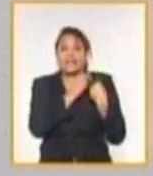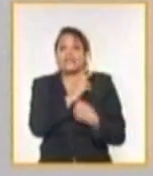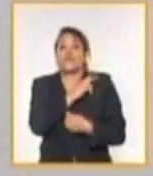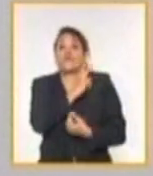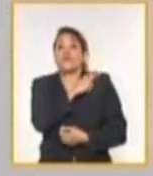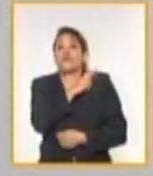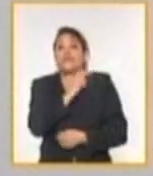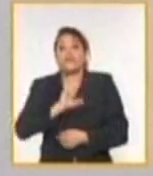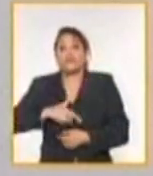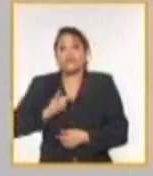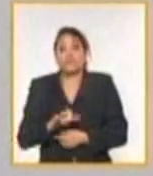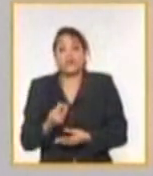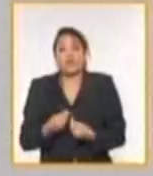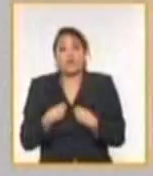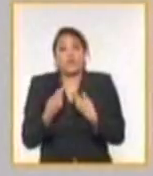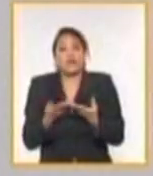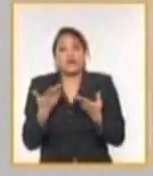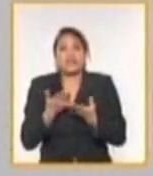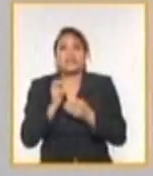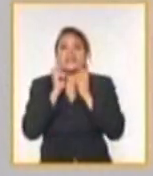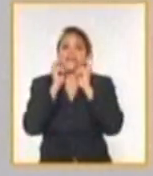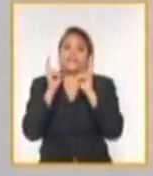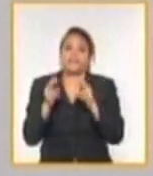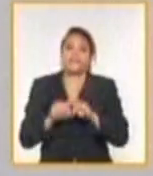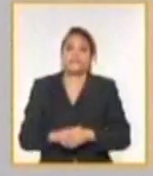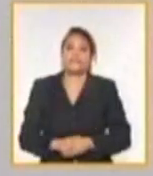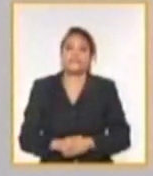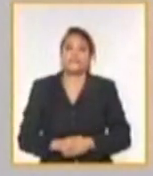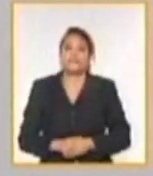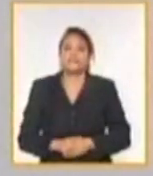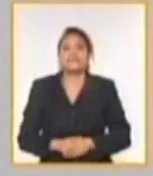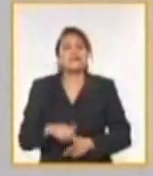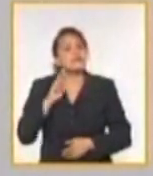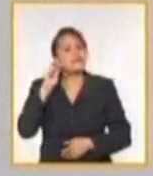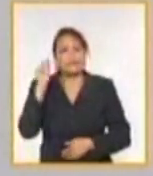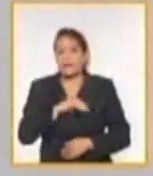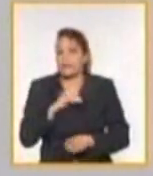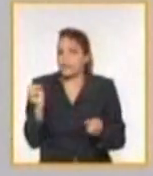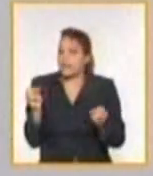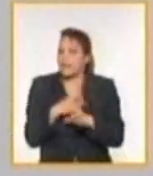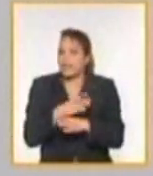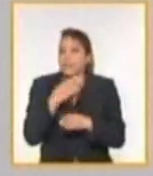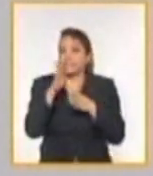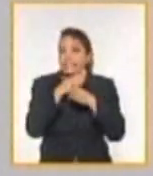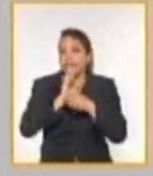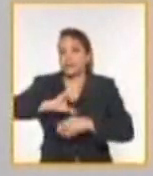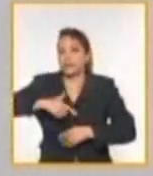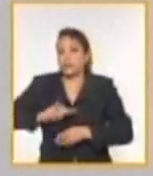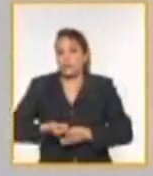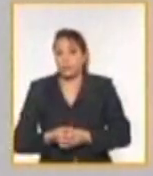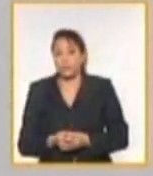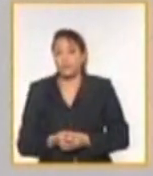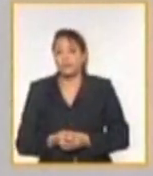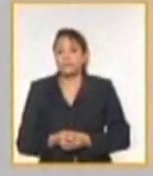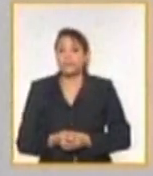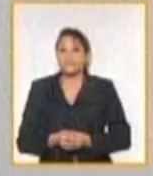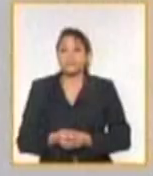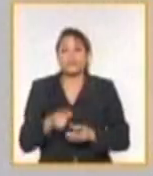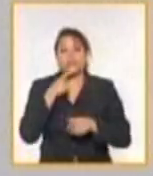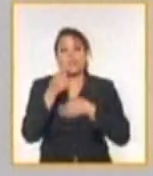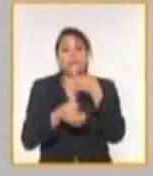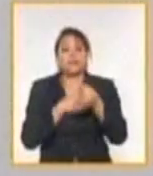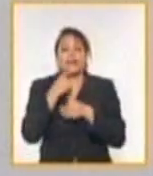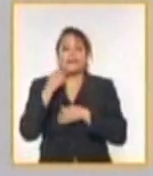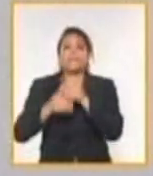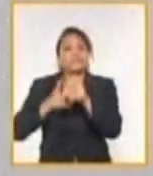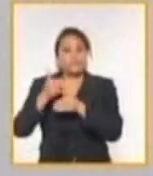propia vida. Las establece la propia vida. Es decir, él va con una comprensión muy clara de lo que es la cultura. Y bueno, podría hablarse infinidad de cosas de este